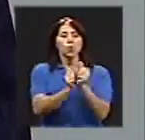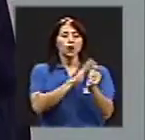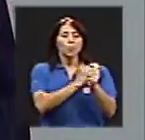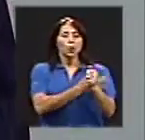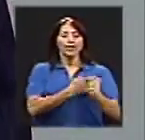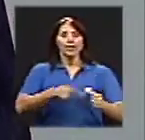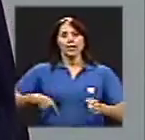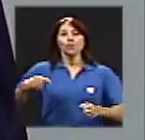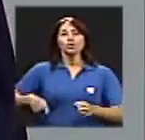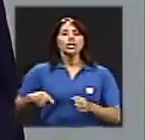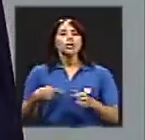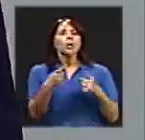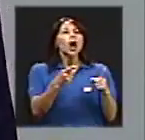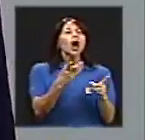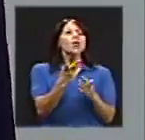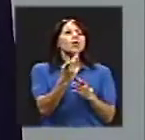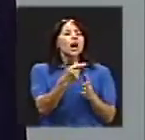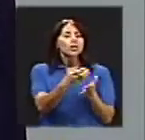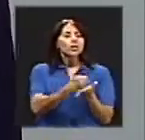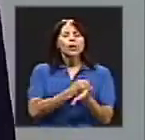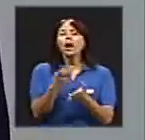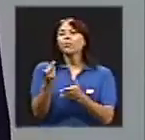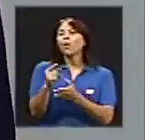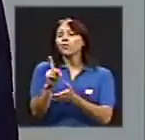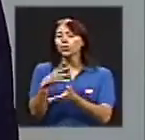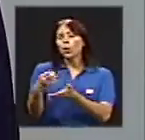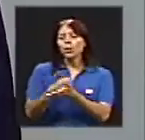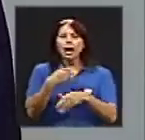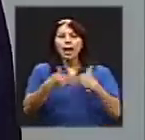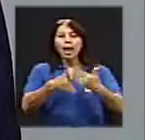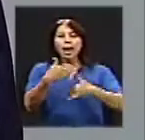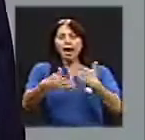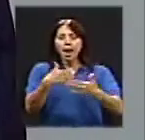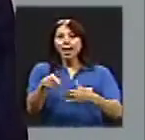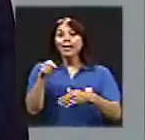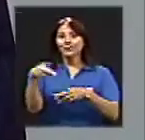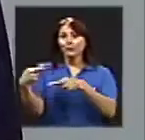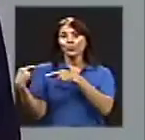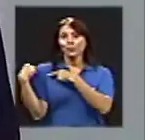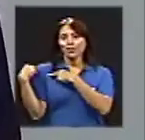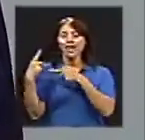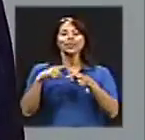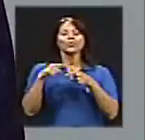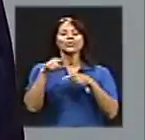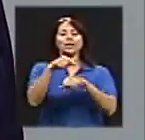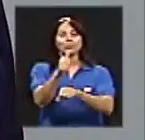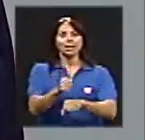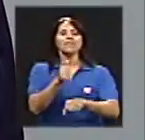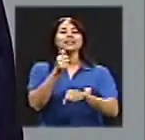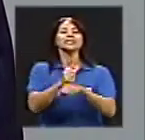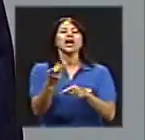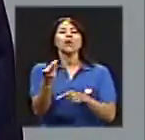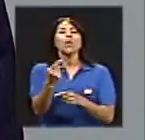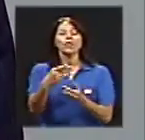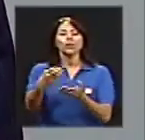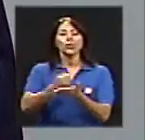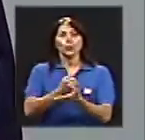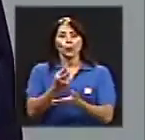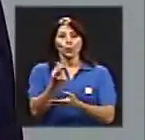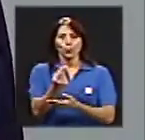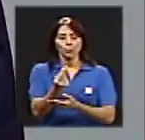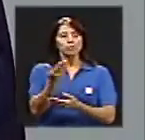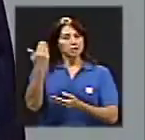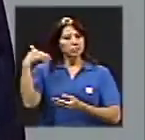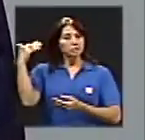cuál iba a ser la tarifa y cuál no, y consecuentemente después de eso se fijaban las tarifas. Valga decir que hubo una